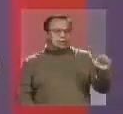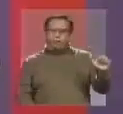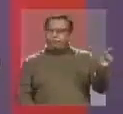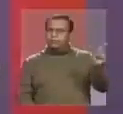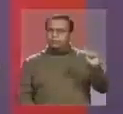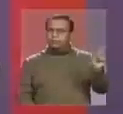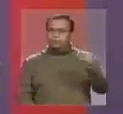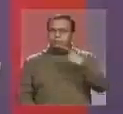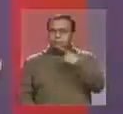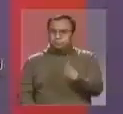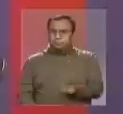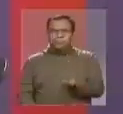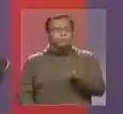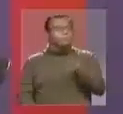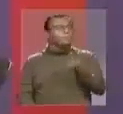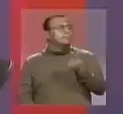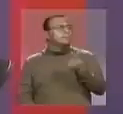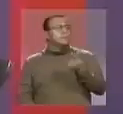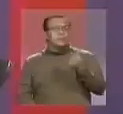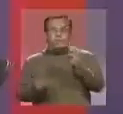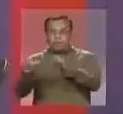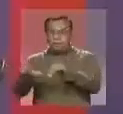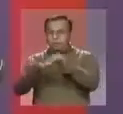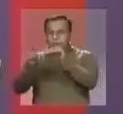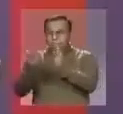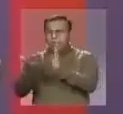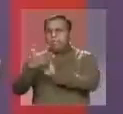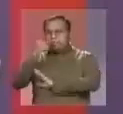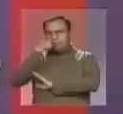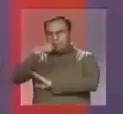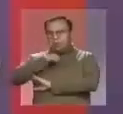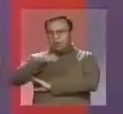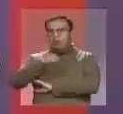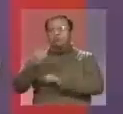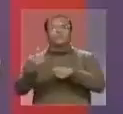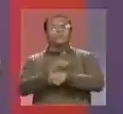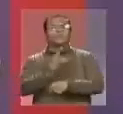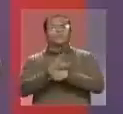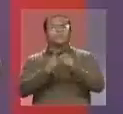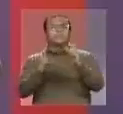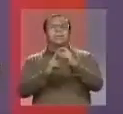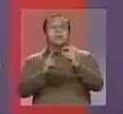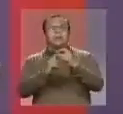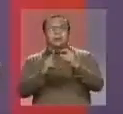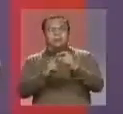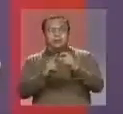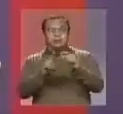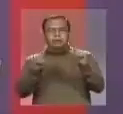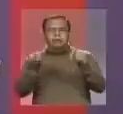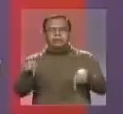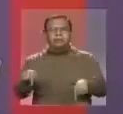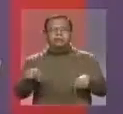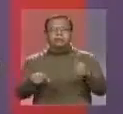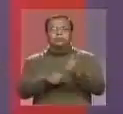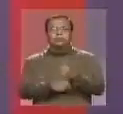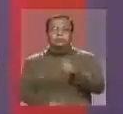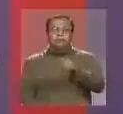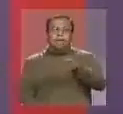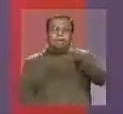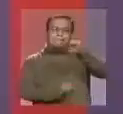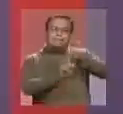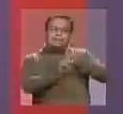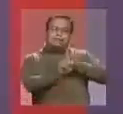incluso cuando hice la maestría en Derechos Humanos, utilizaba más que todo la palabra